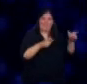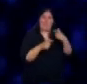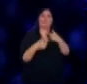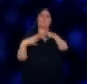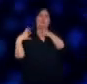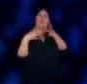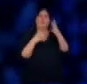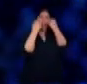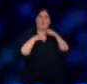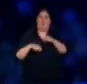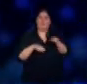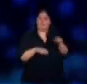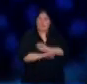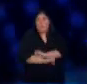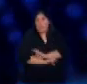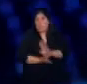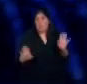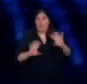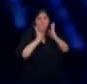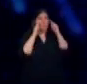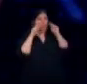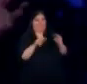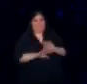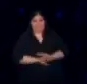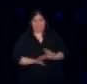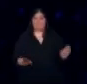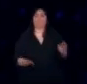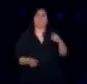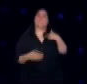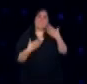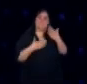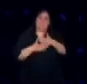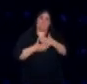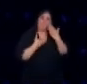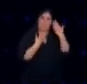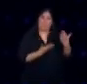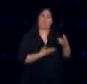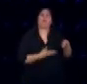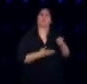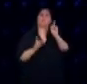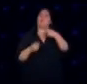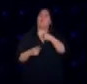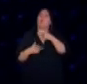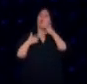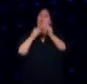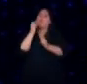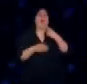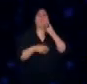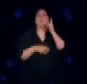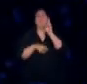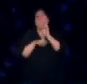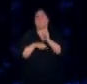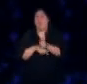los dichos en campaña que han sido realmente, bueno, hasta anacrónicos, si se